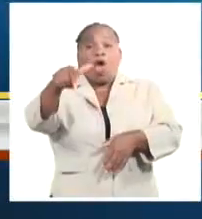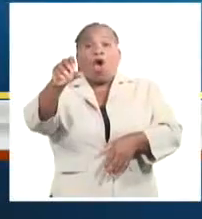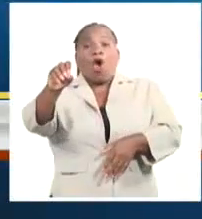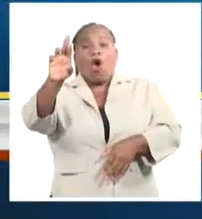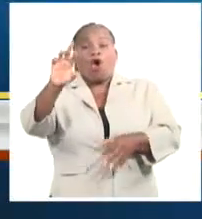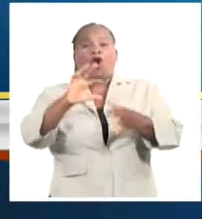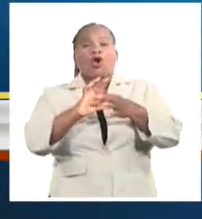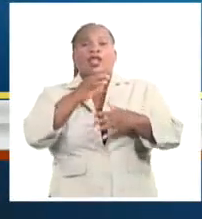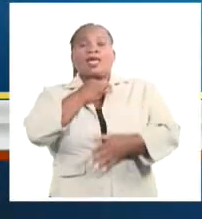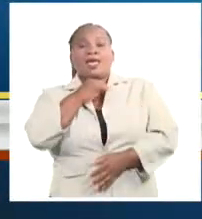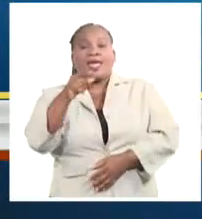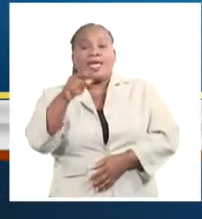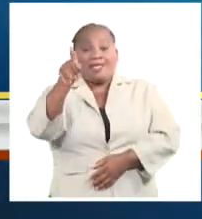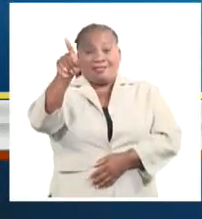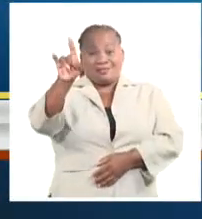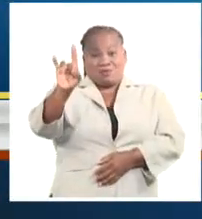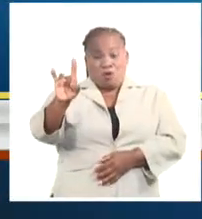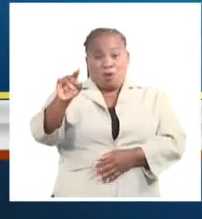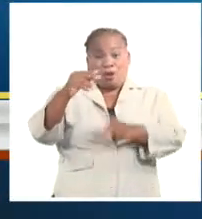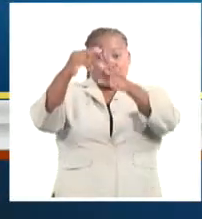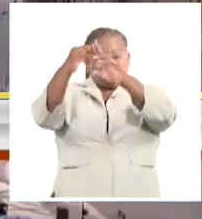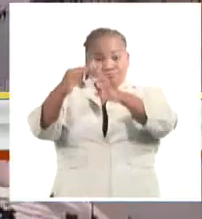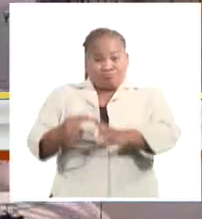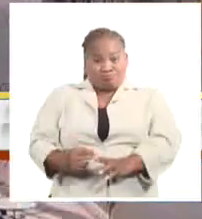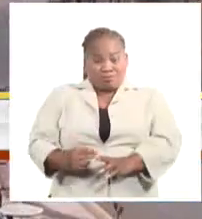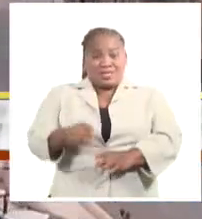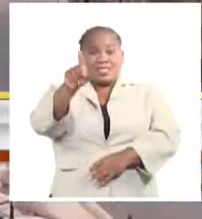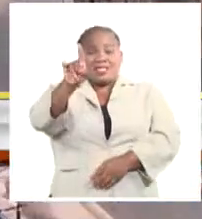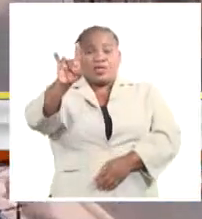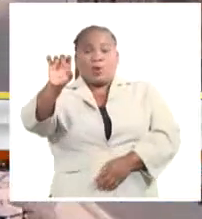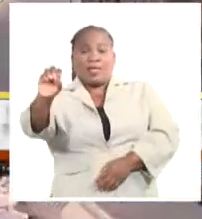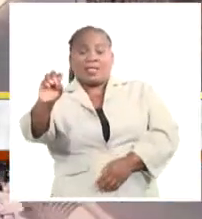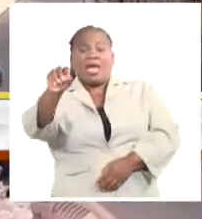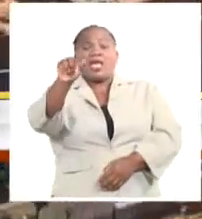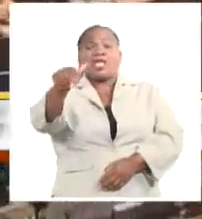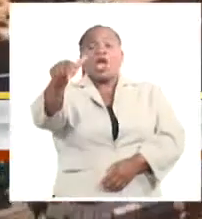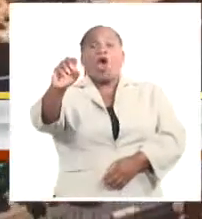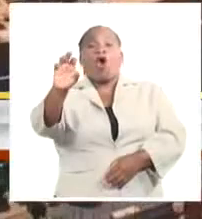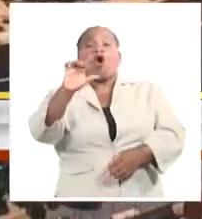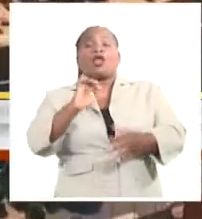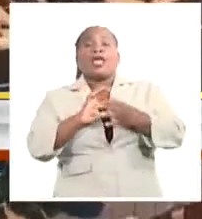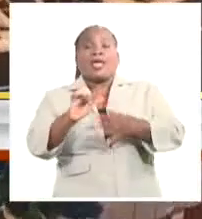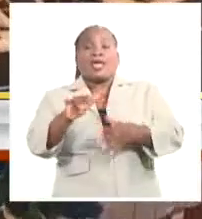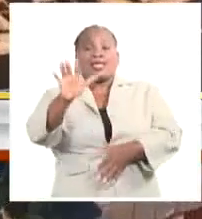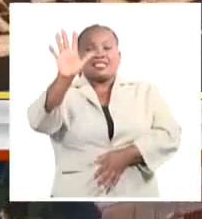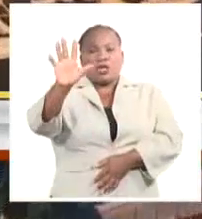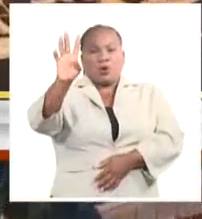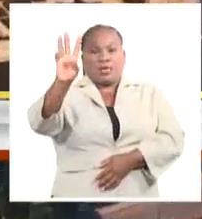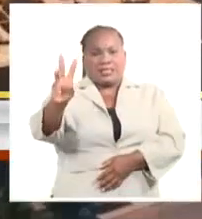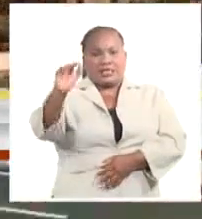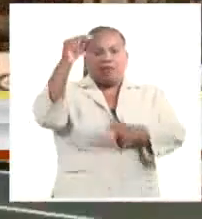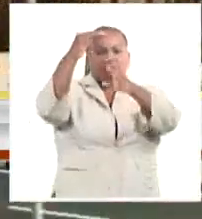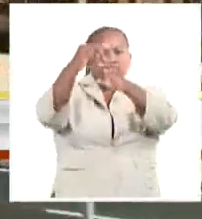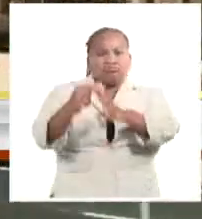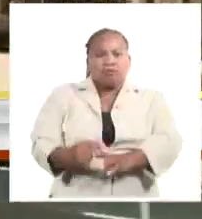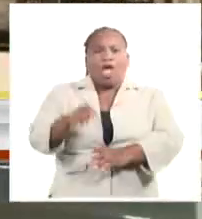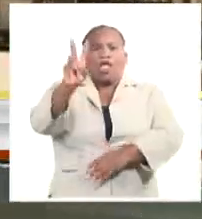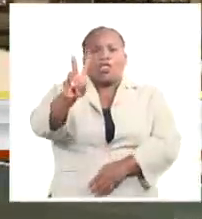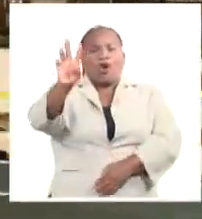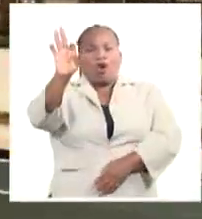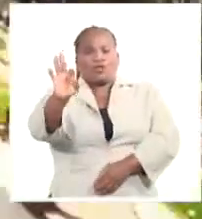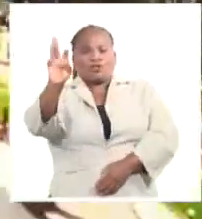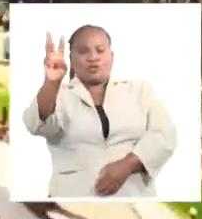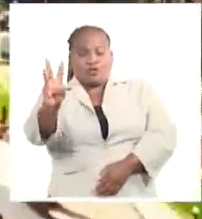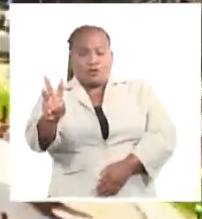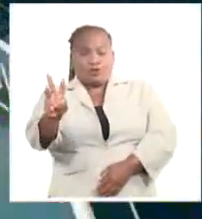que se ubica 19º con 290, y Jorge Félix Álvarez, que marcha en el lugar 53 con 282. En el